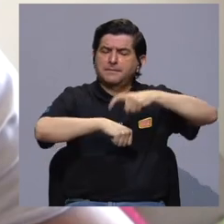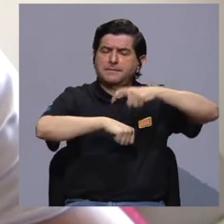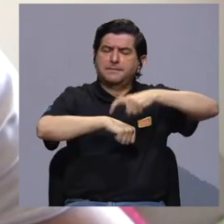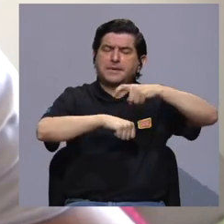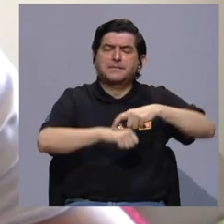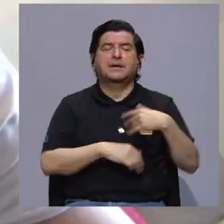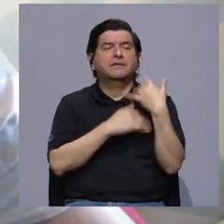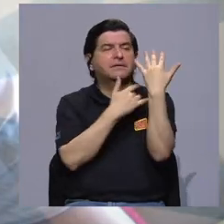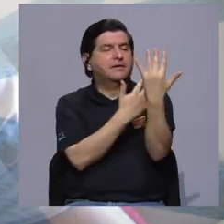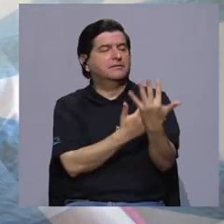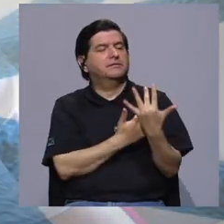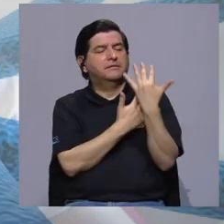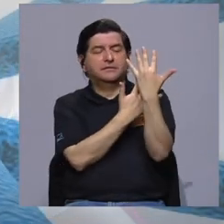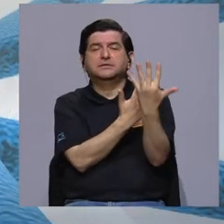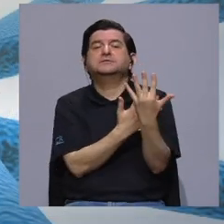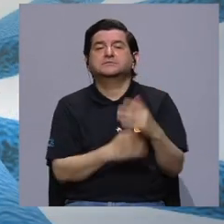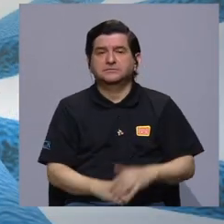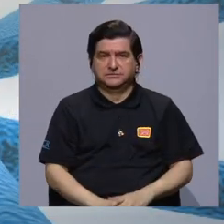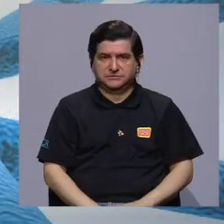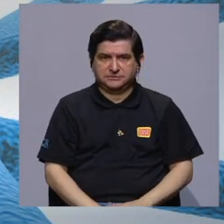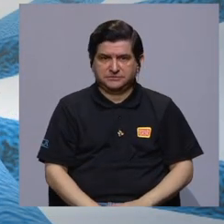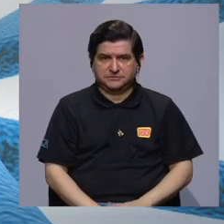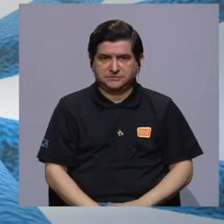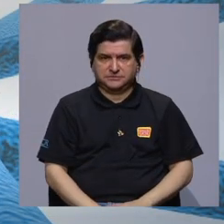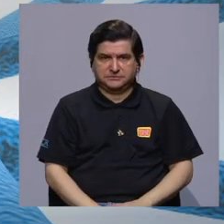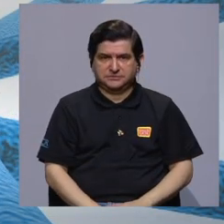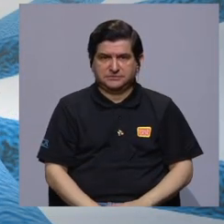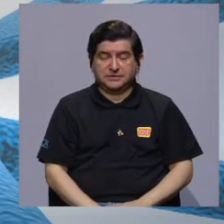primeras etapas. Esperamos,